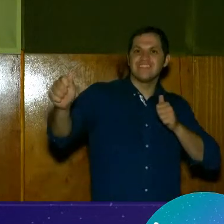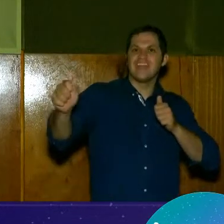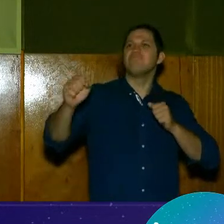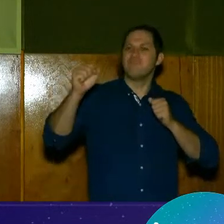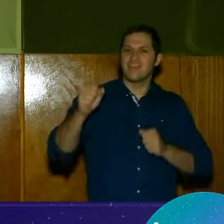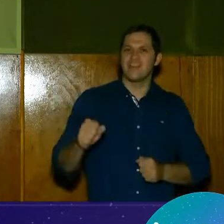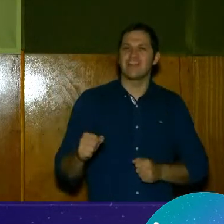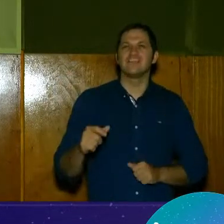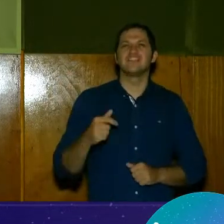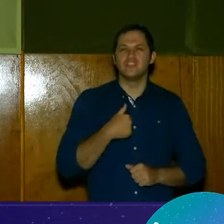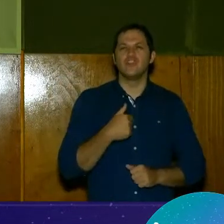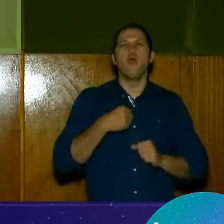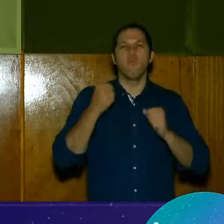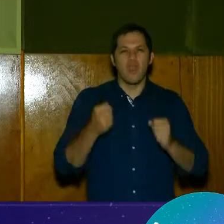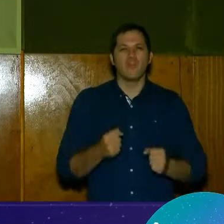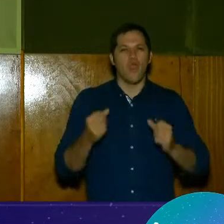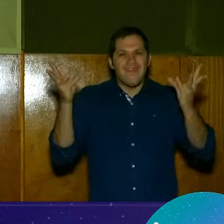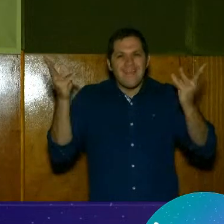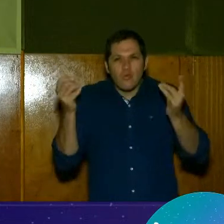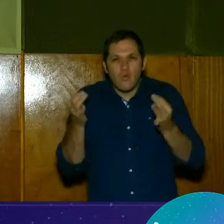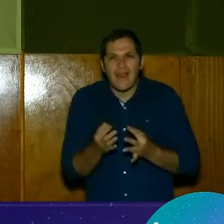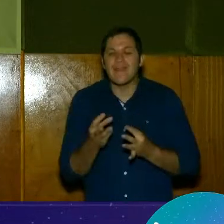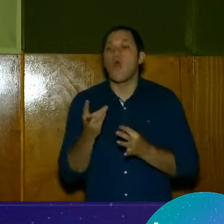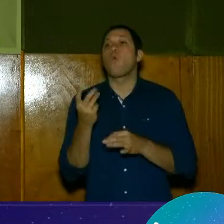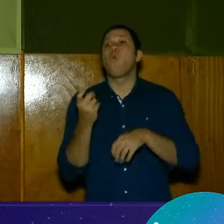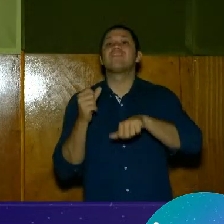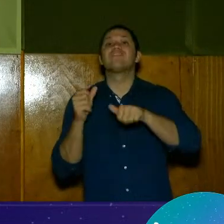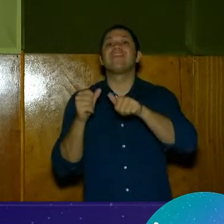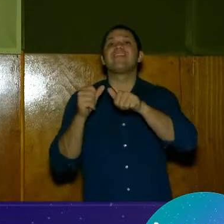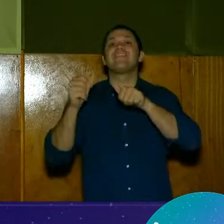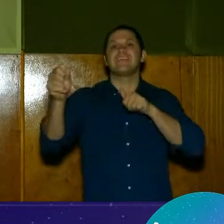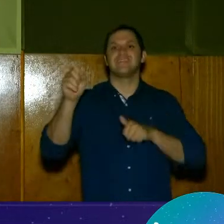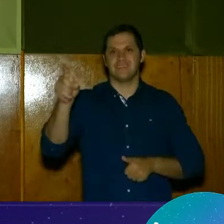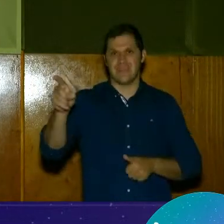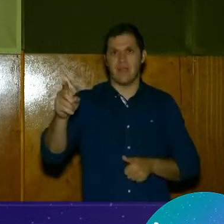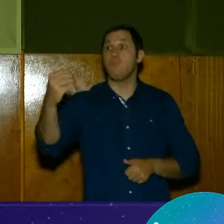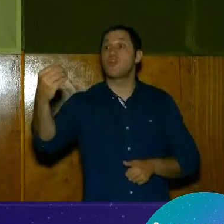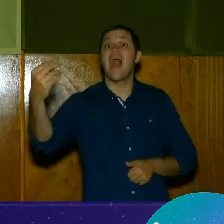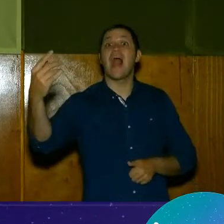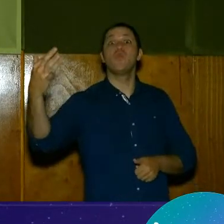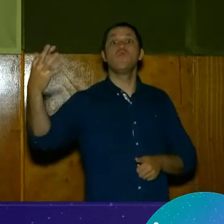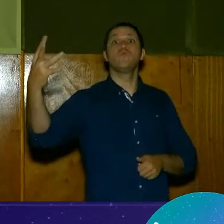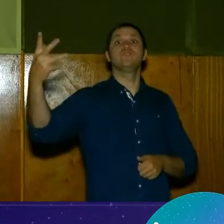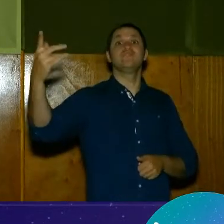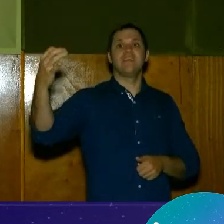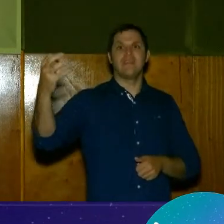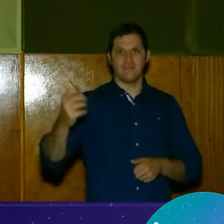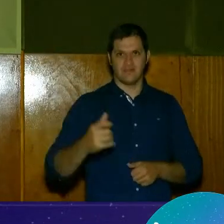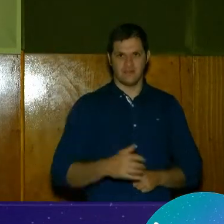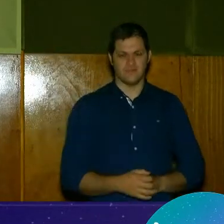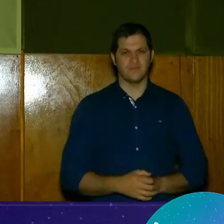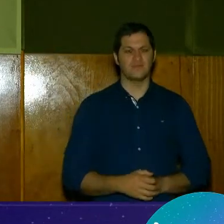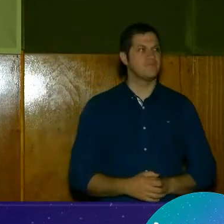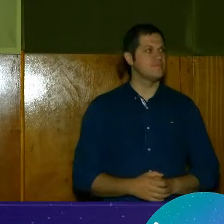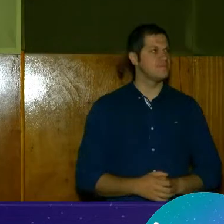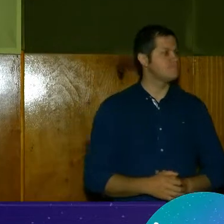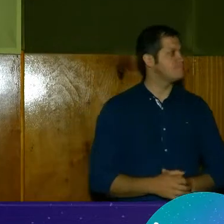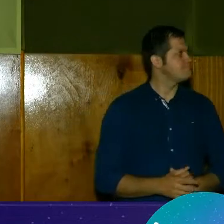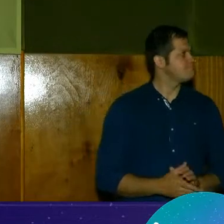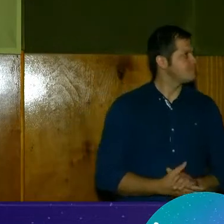brillante es yo puedo saber a qué distancia está porque yo sé como yo la veo y como debería haberla si es que